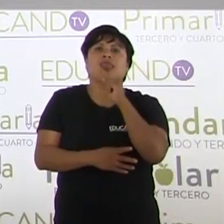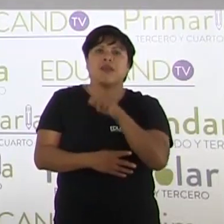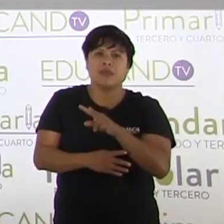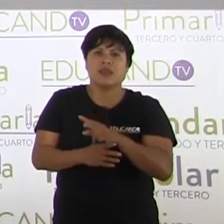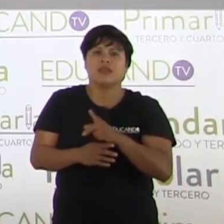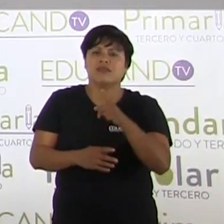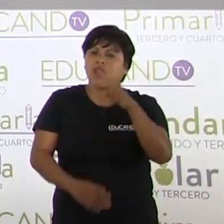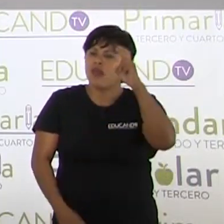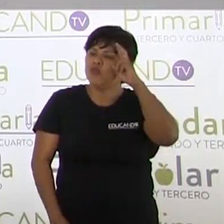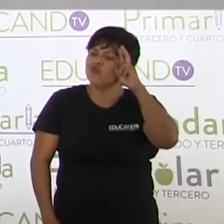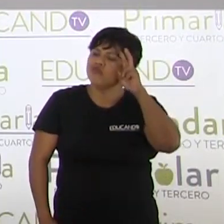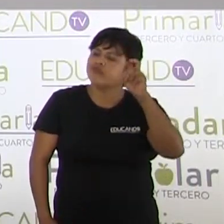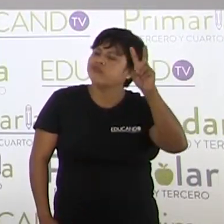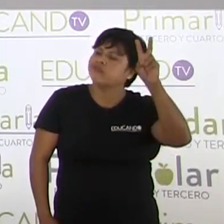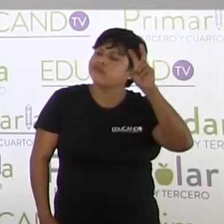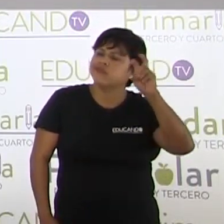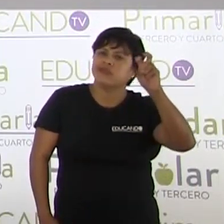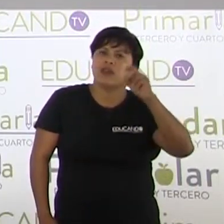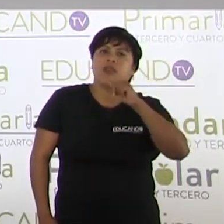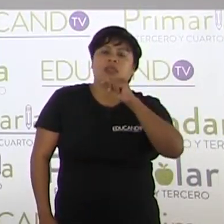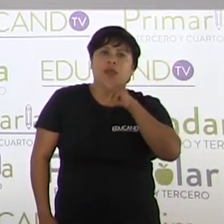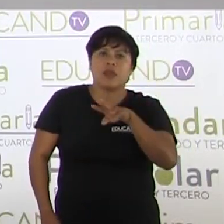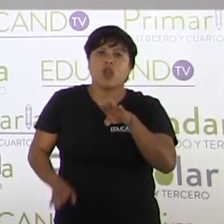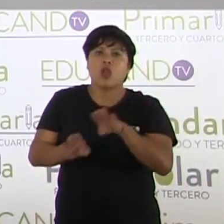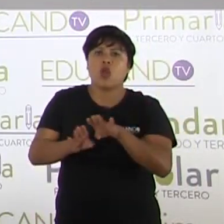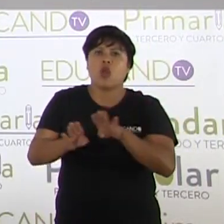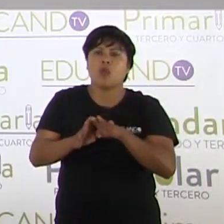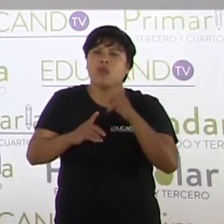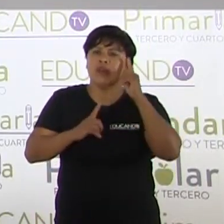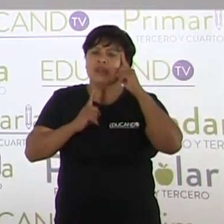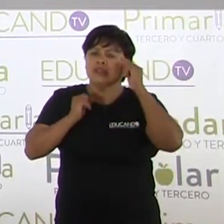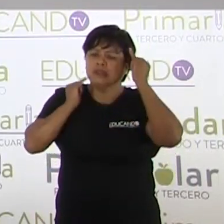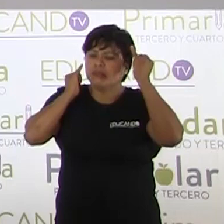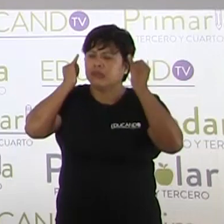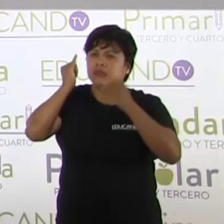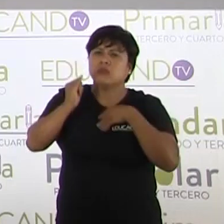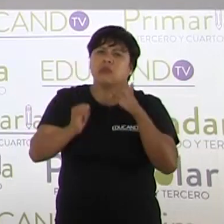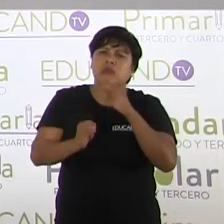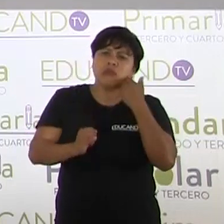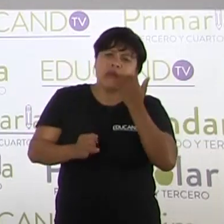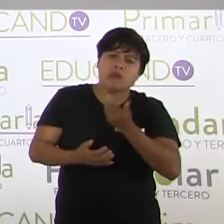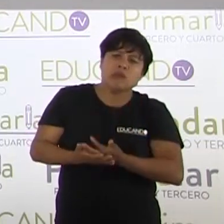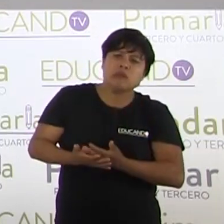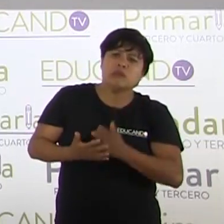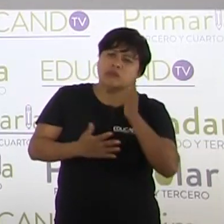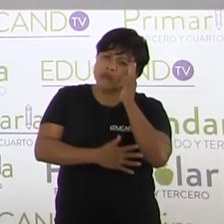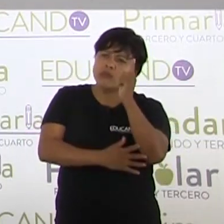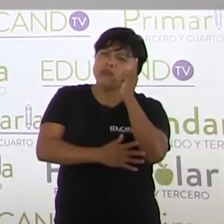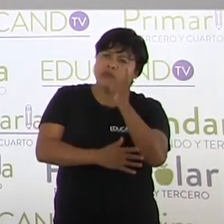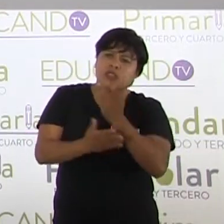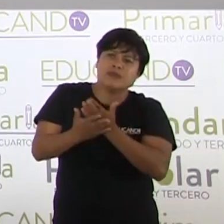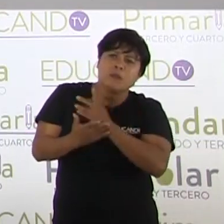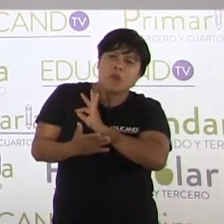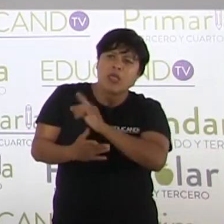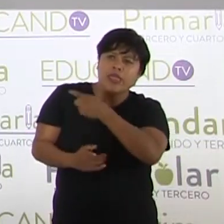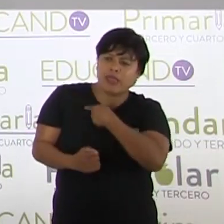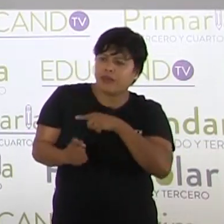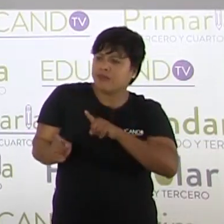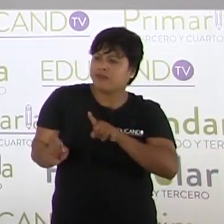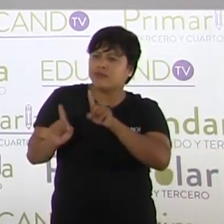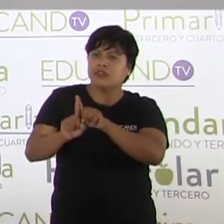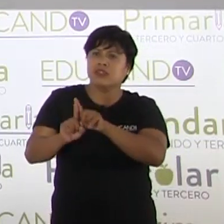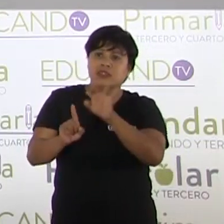se sueña, se tiene como la utopía, la esperanza de aquello que puede que no